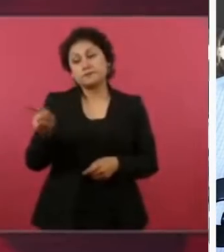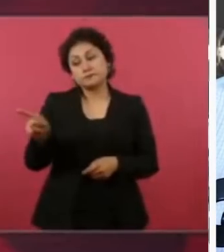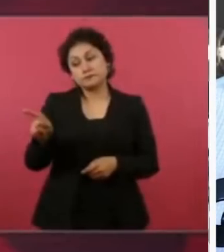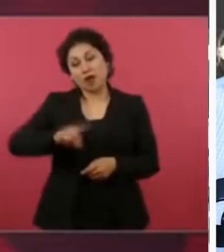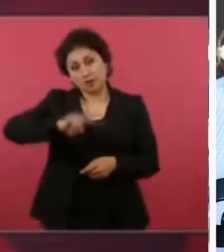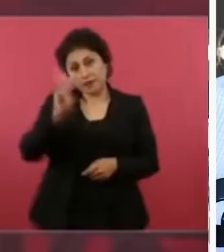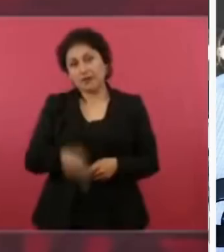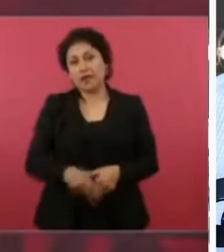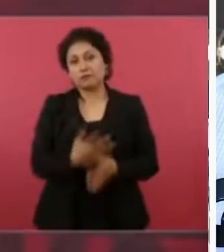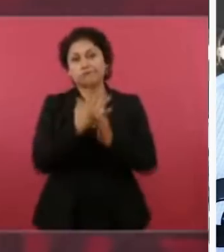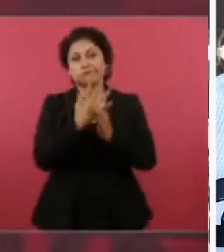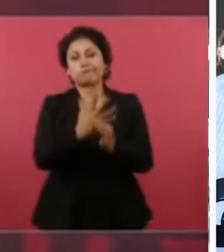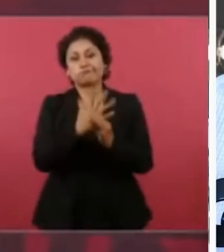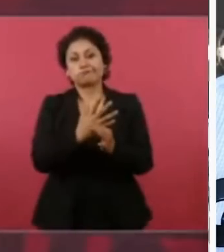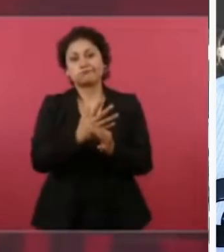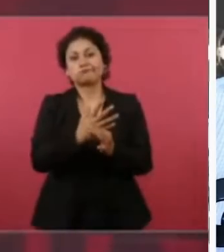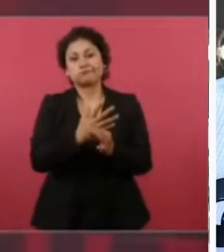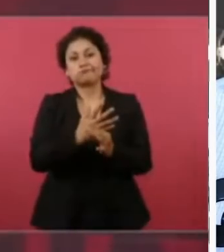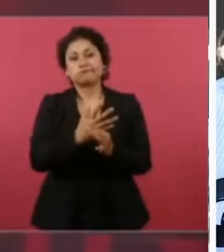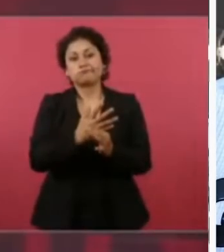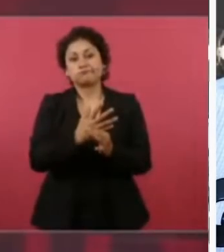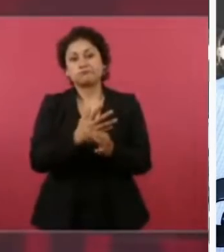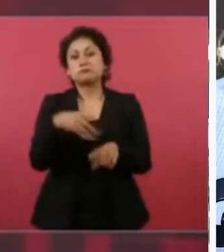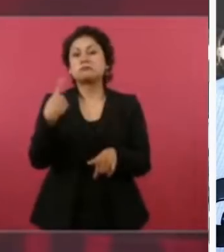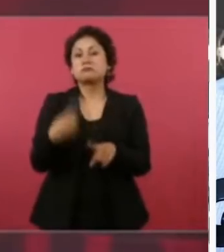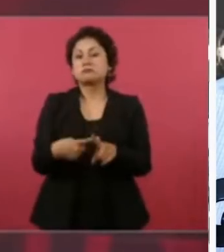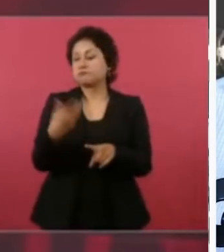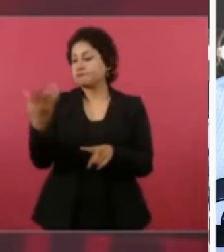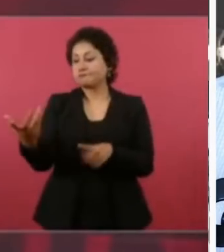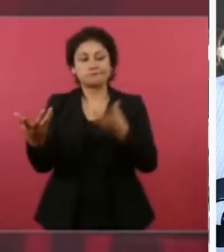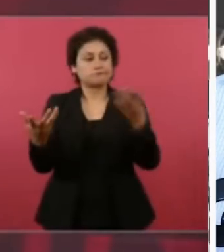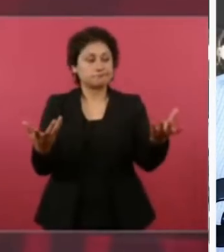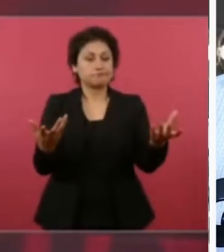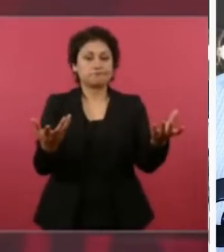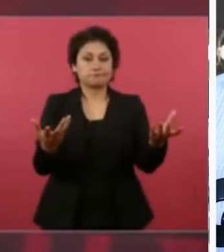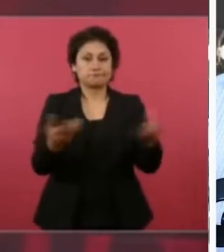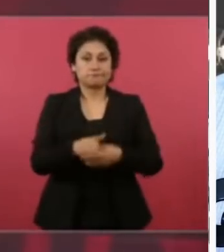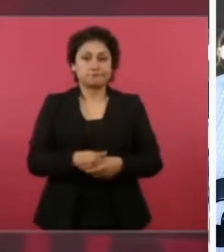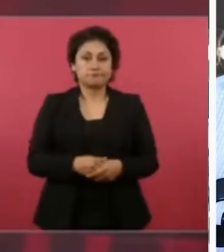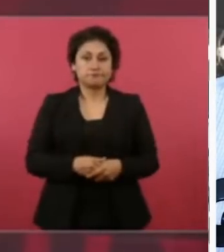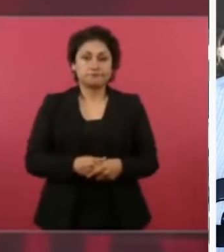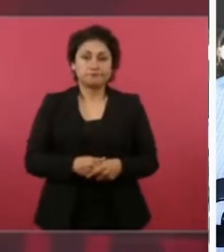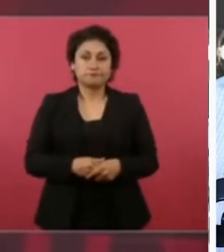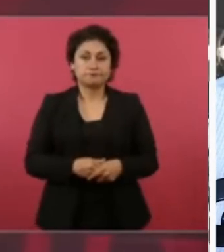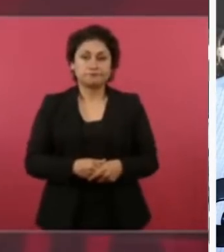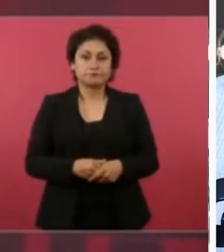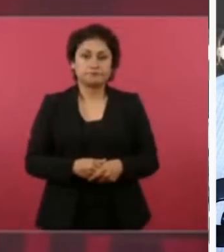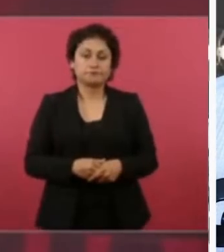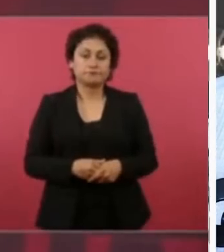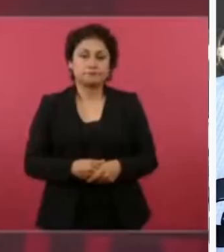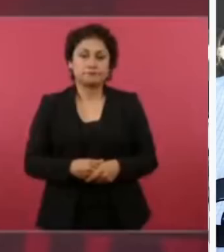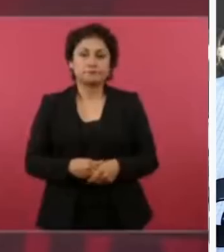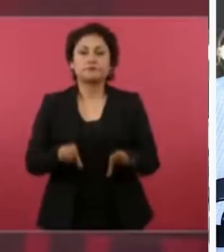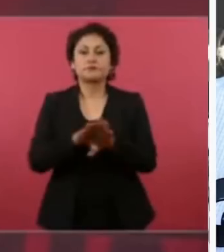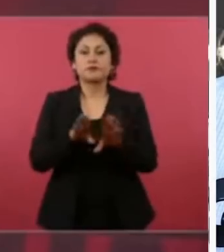nuevamente querían que el presidente Biden pusiera aranceles. Y ante esto, el presidente